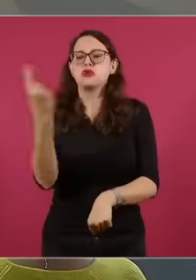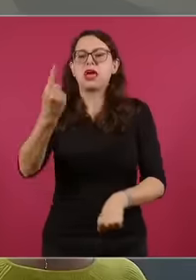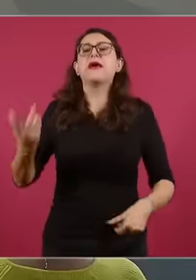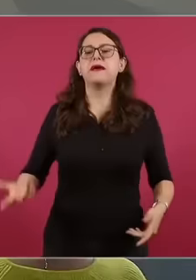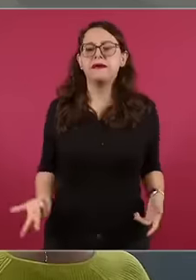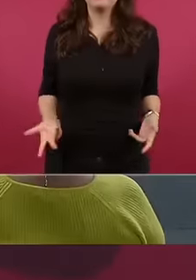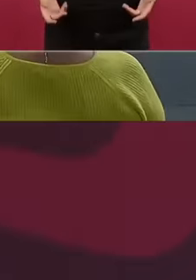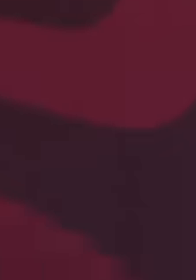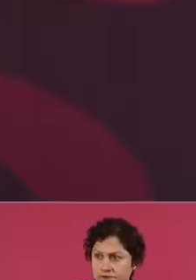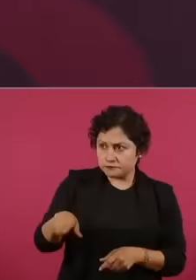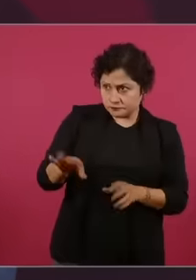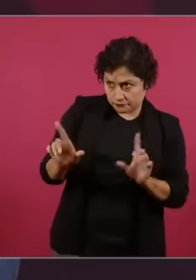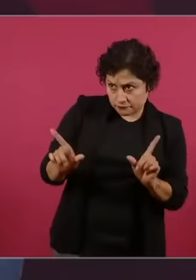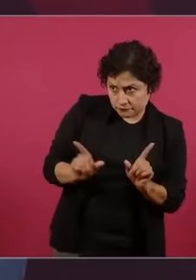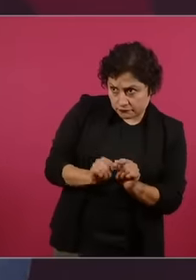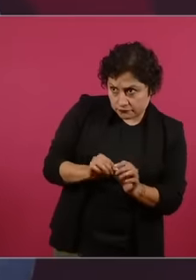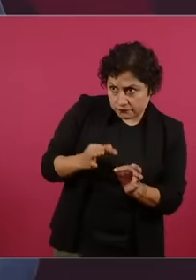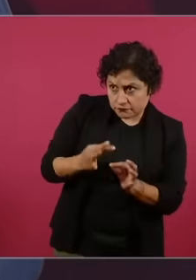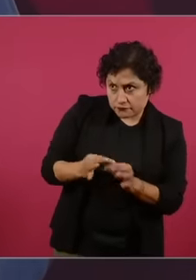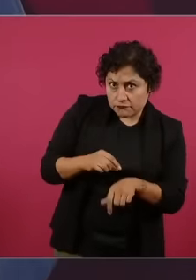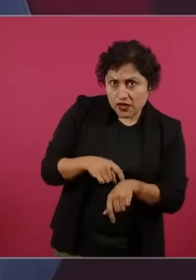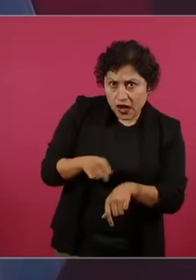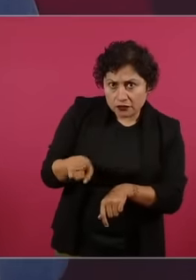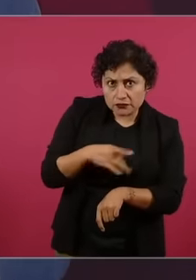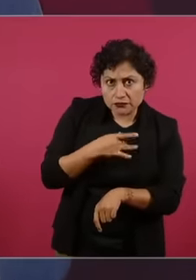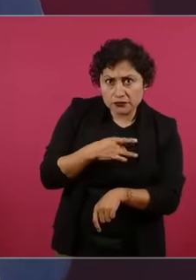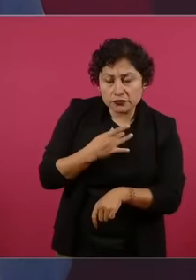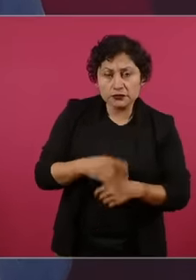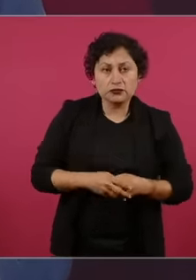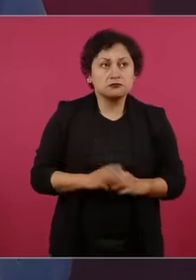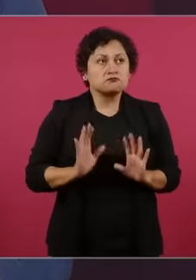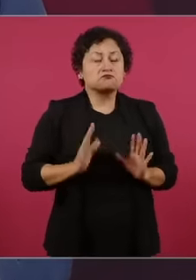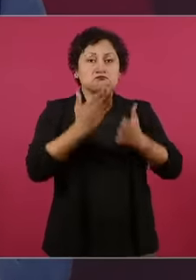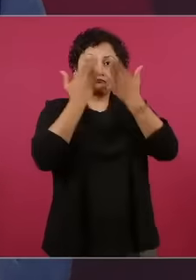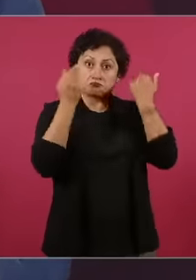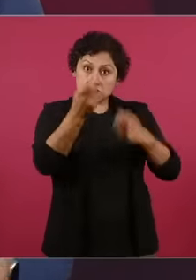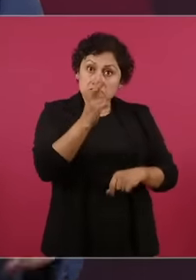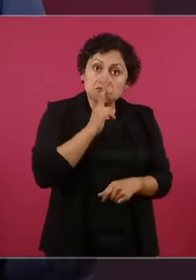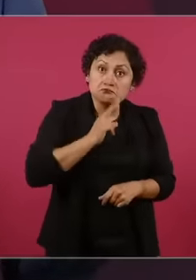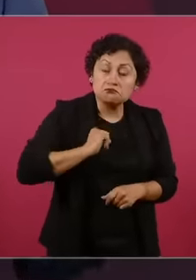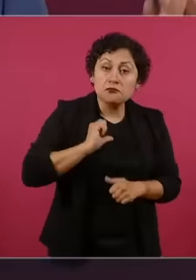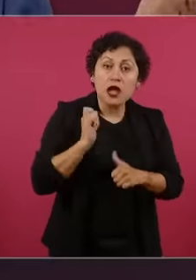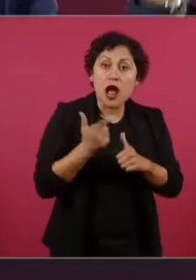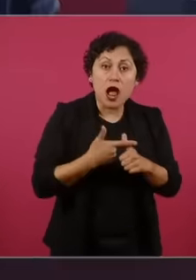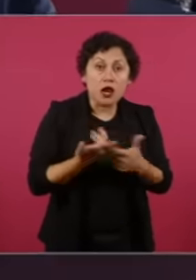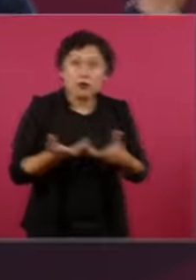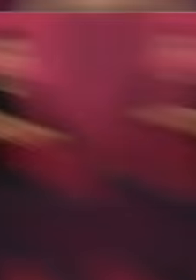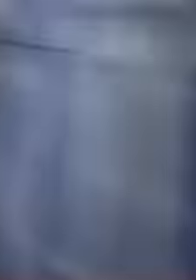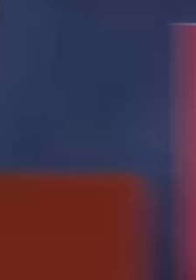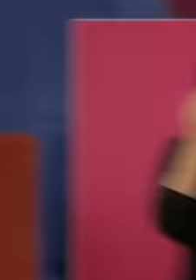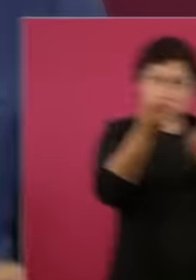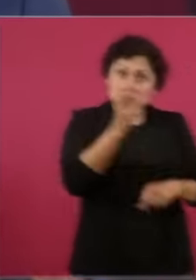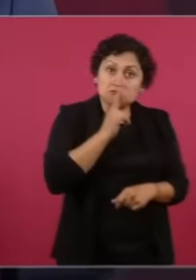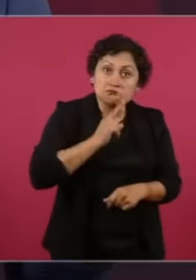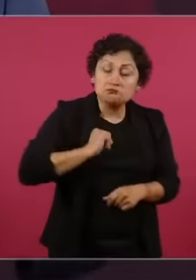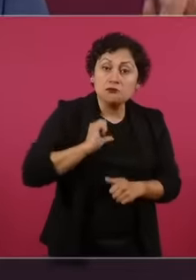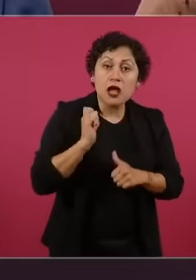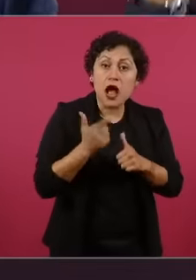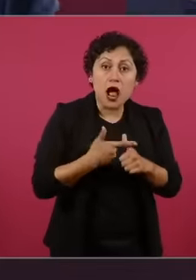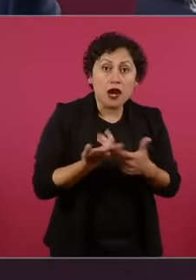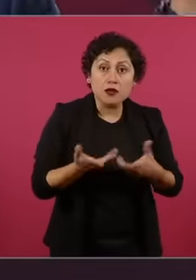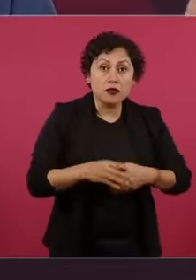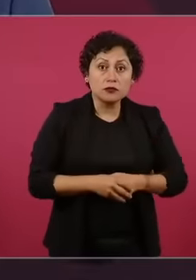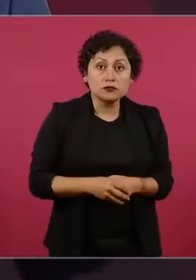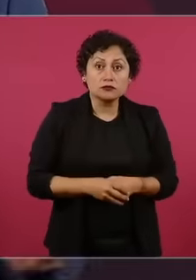los reporteros que estaban ahí presentes. Ahora sí, como dice el presidente, esto sí que calienta. Por